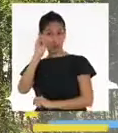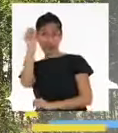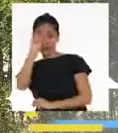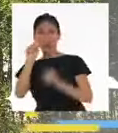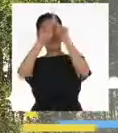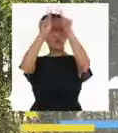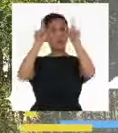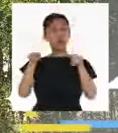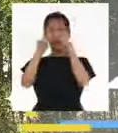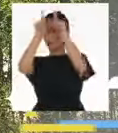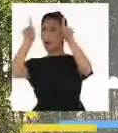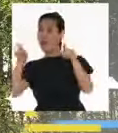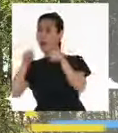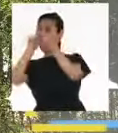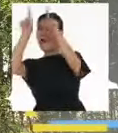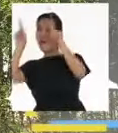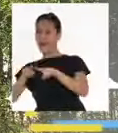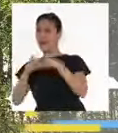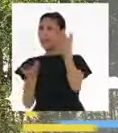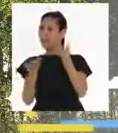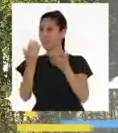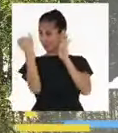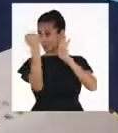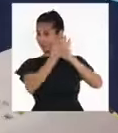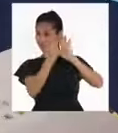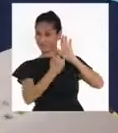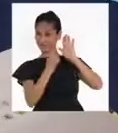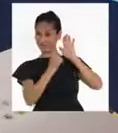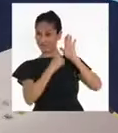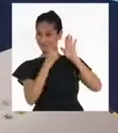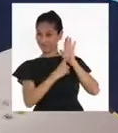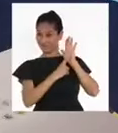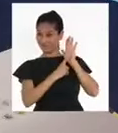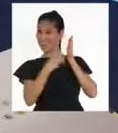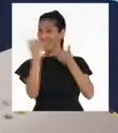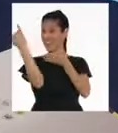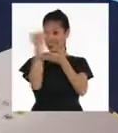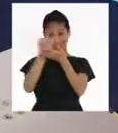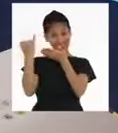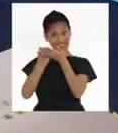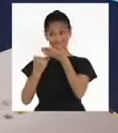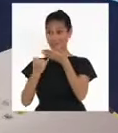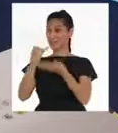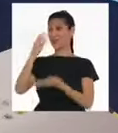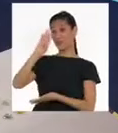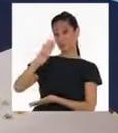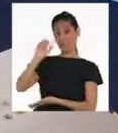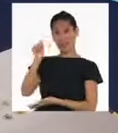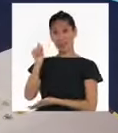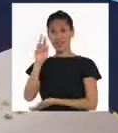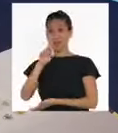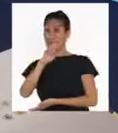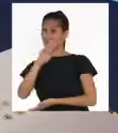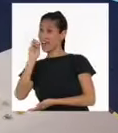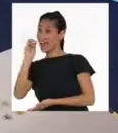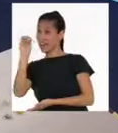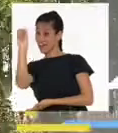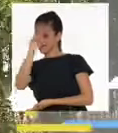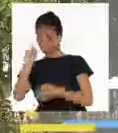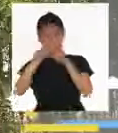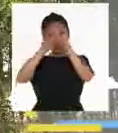frecuencias. ¡El gráfico de barras! ¡Claro! ¡El gráfico de barras! ¡Ay, cómo no se me ocurrió antes!